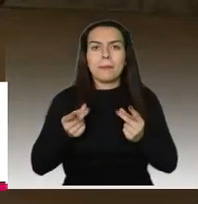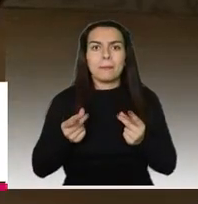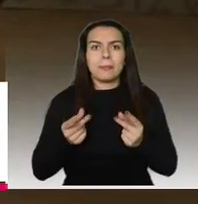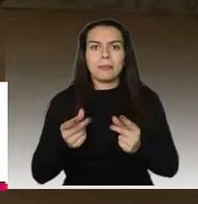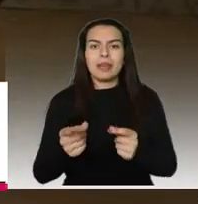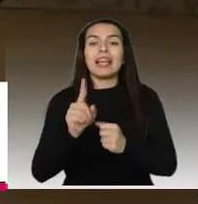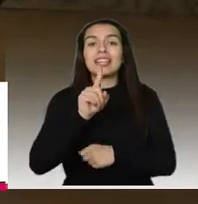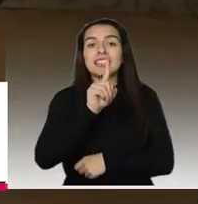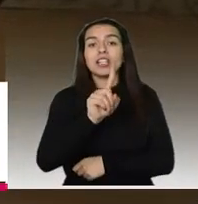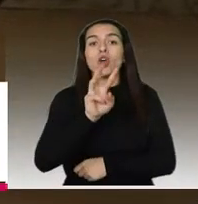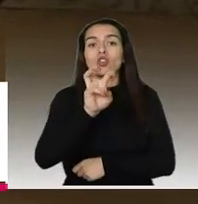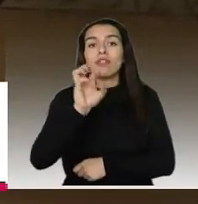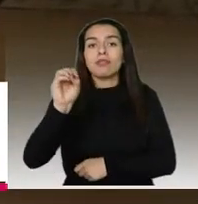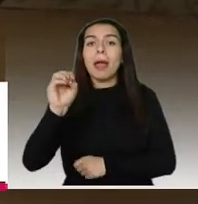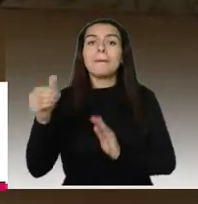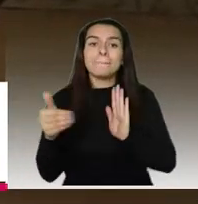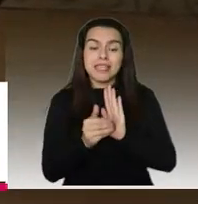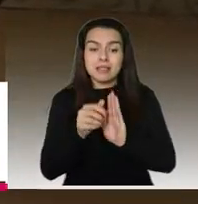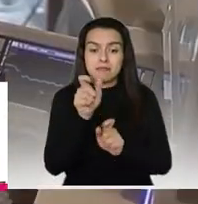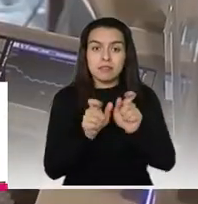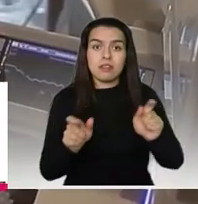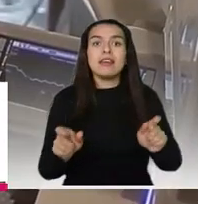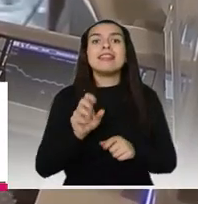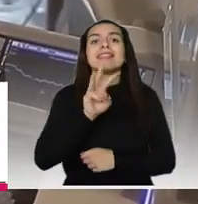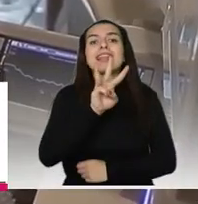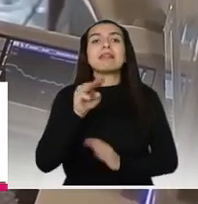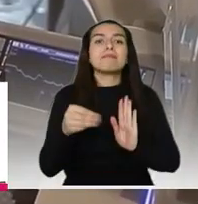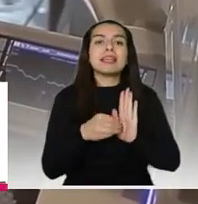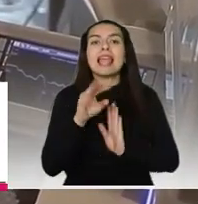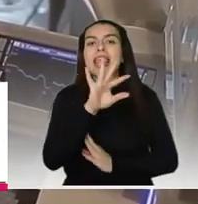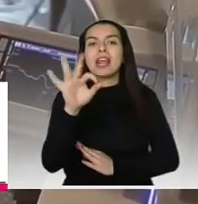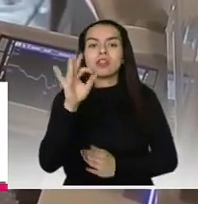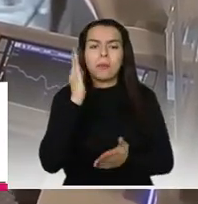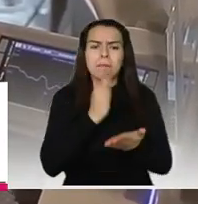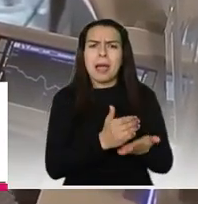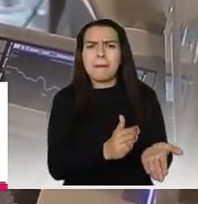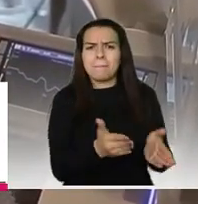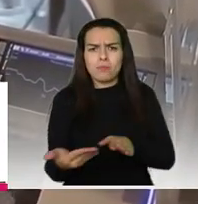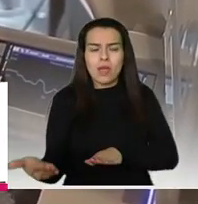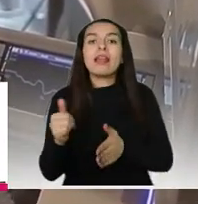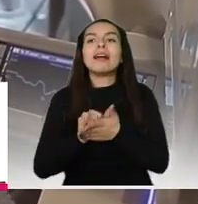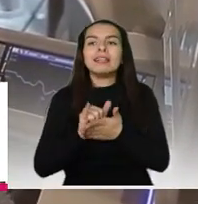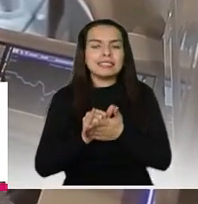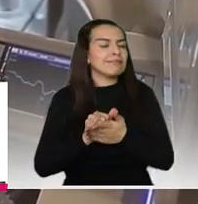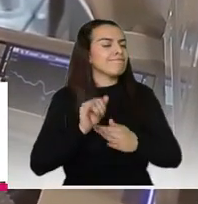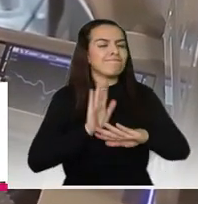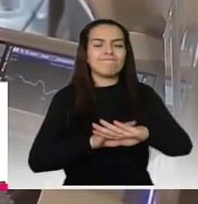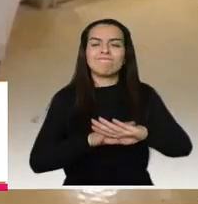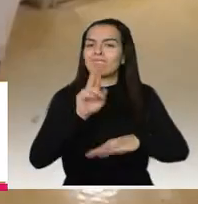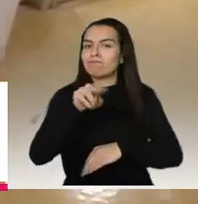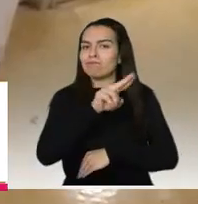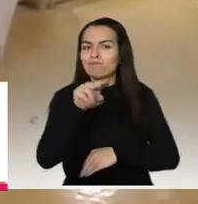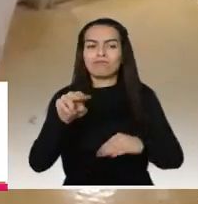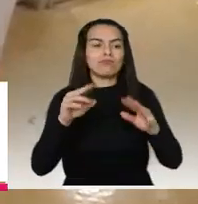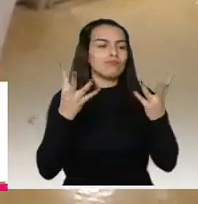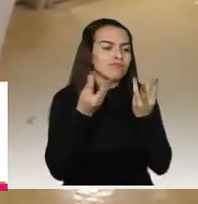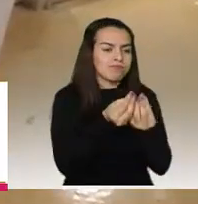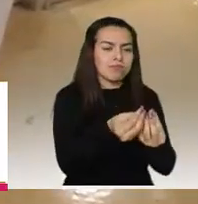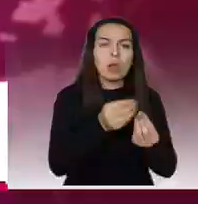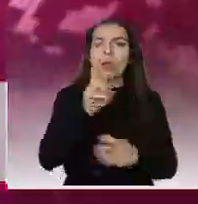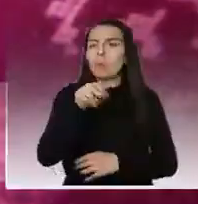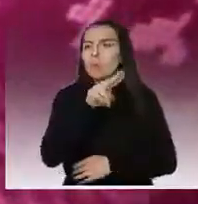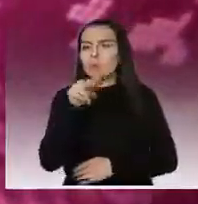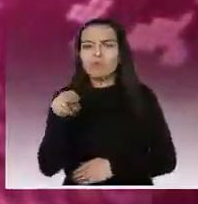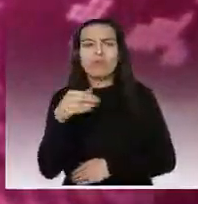y 3.500 fallecidos. La figura permite restringir reuniones en espacios públicos, limitar la locomoción y establecer más toques de